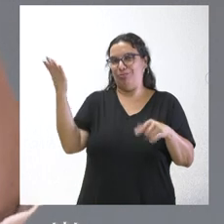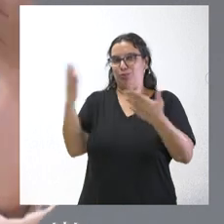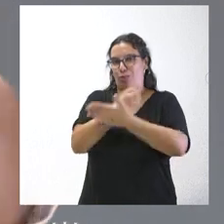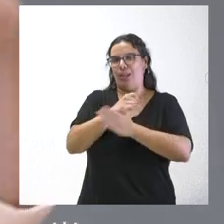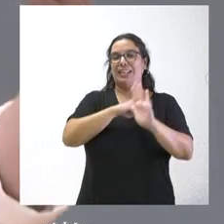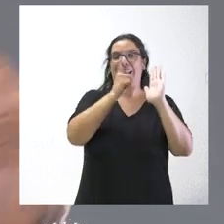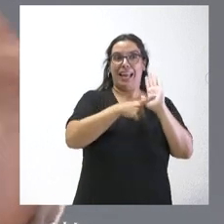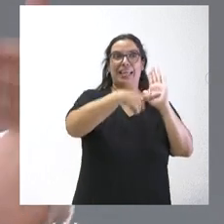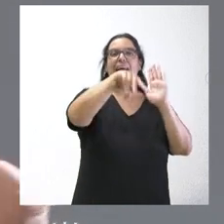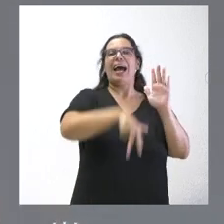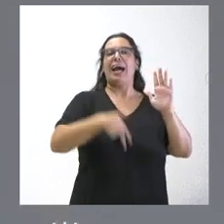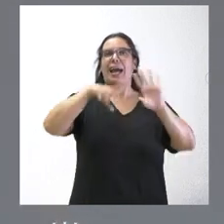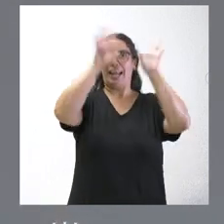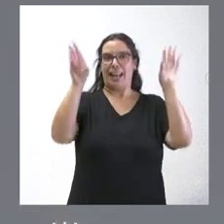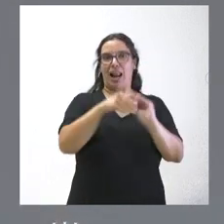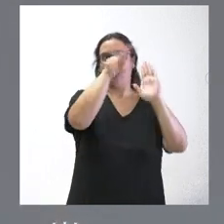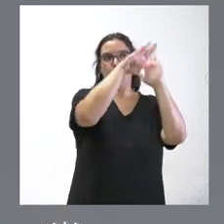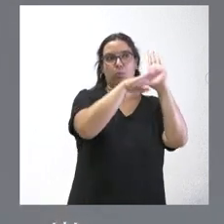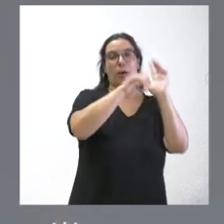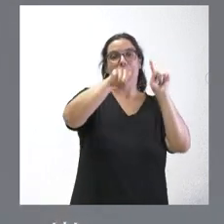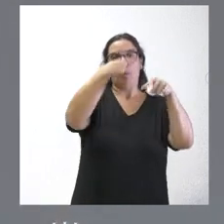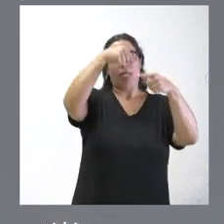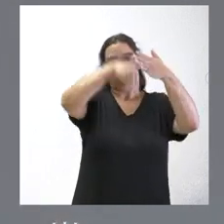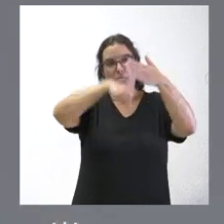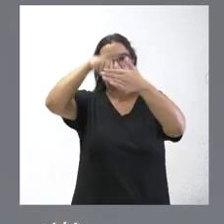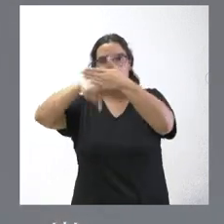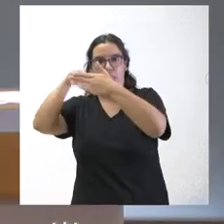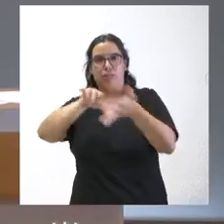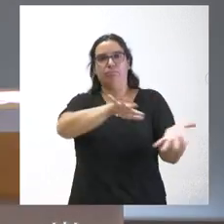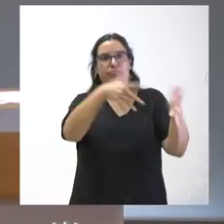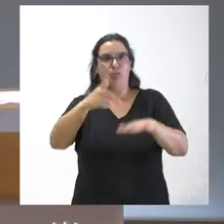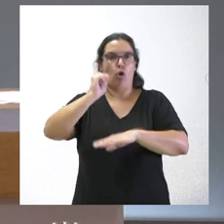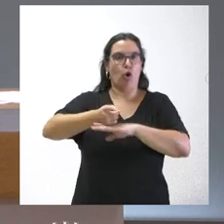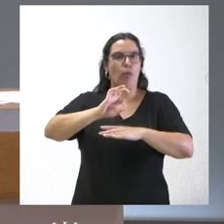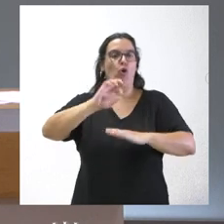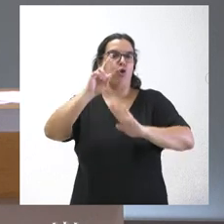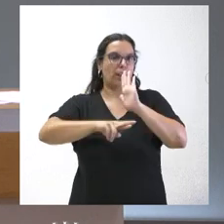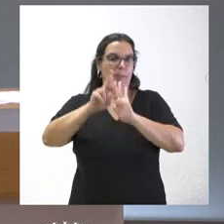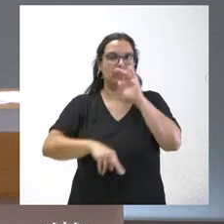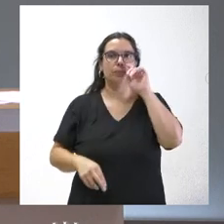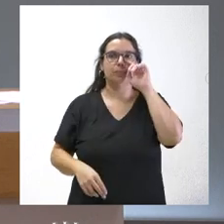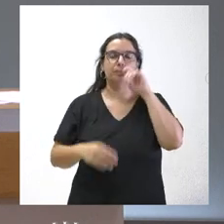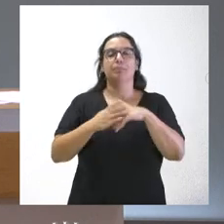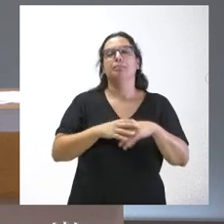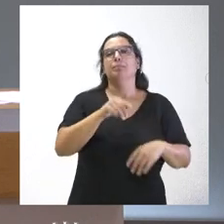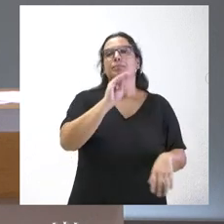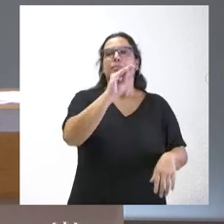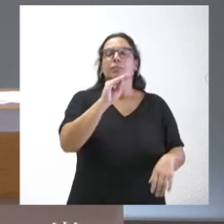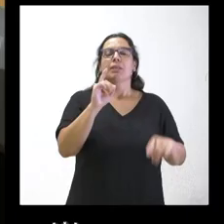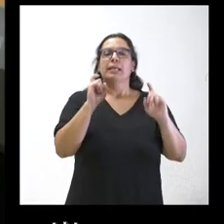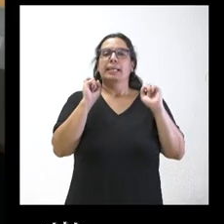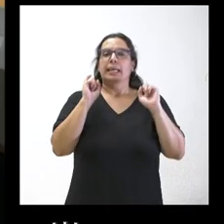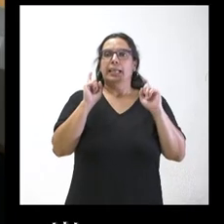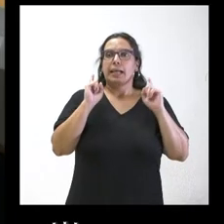posteriormente llevan sus órdenes y sus reglamentos Perdón en el caso de